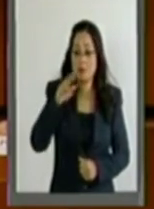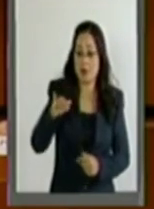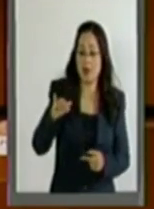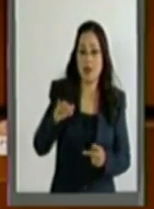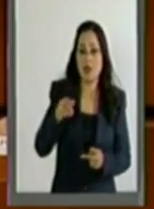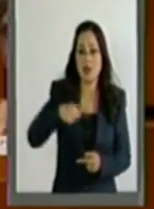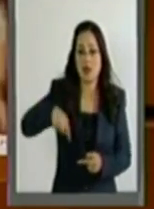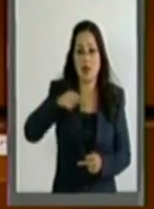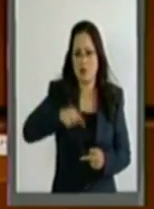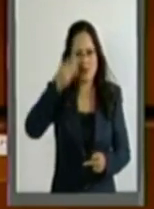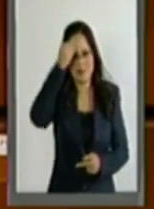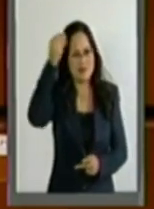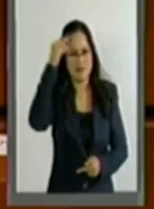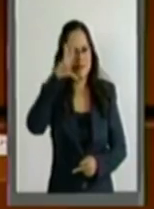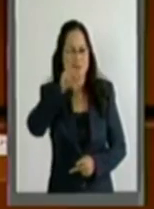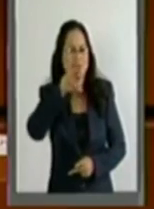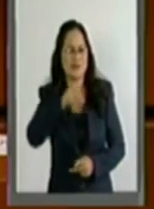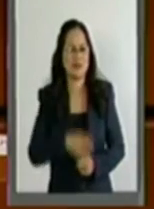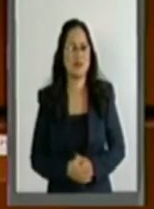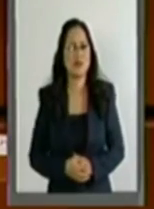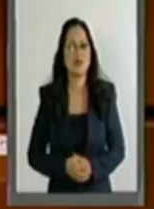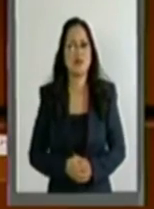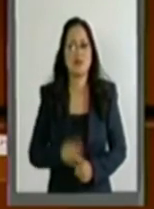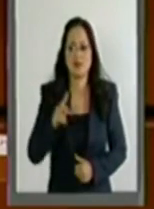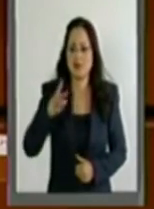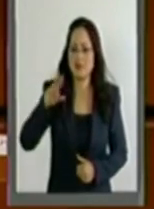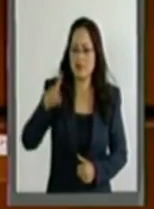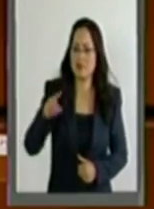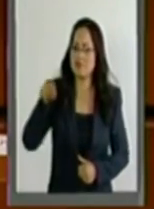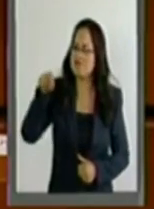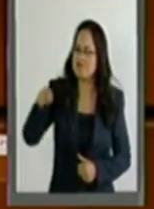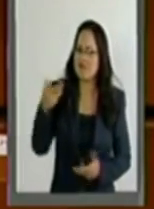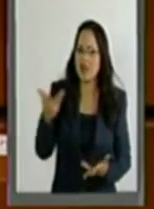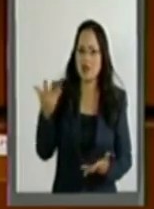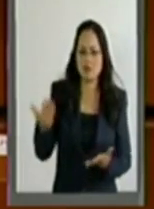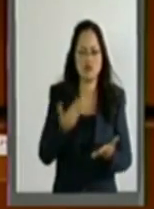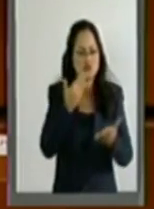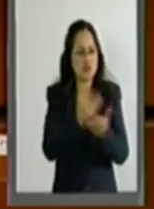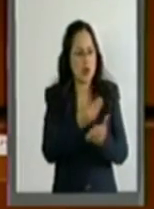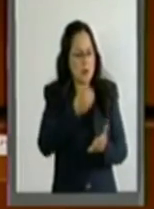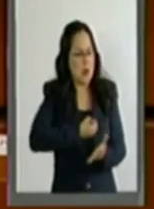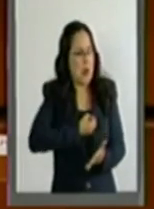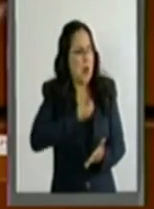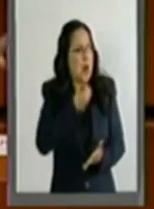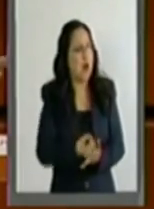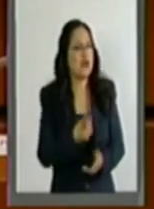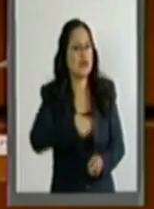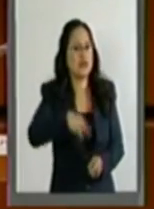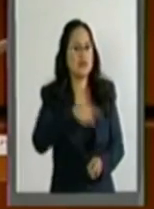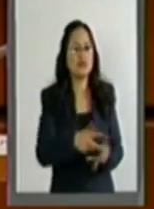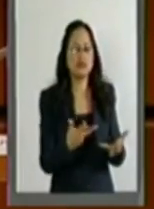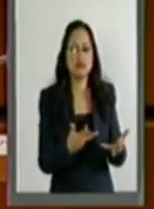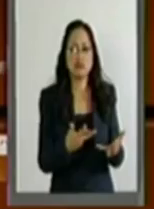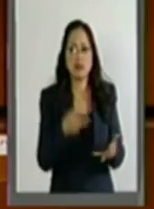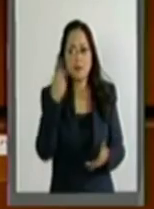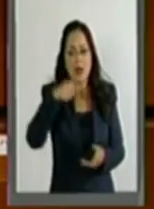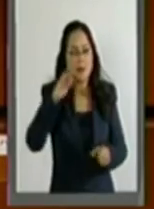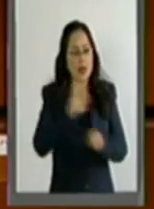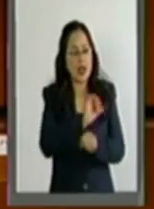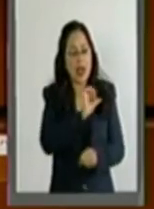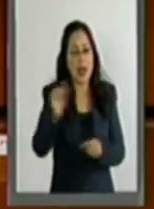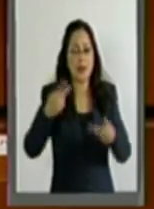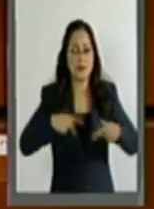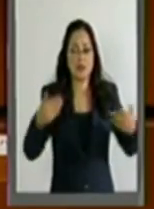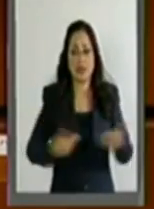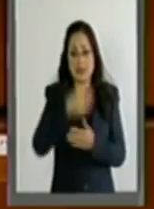al PRI no se le olvida. El PRD, ¿qué le podemos decir? Nos propone un discurso de odio que nada contribuye a proteger a los mexicanos.